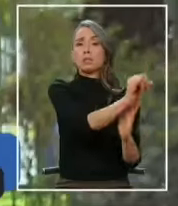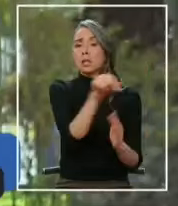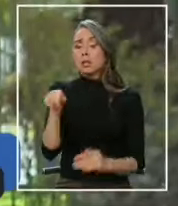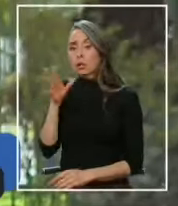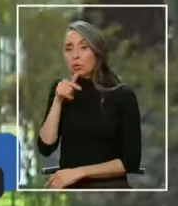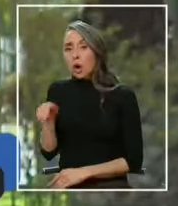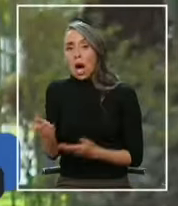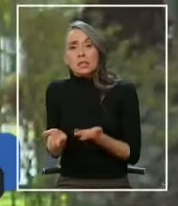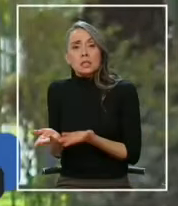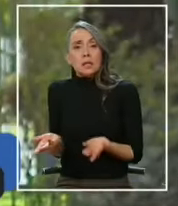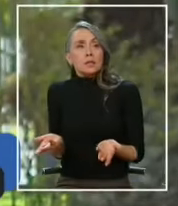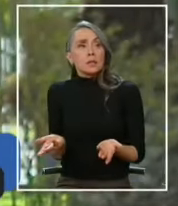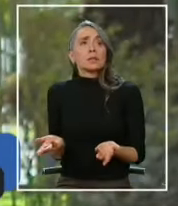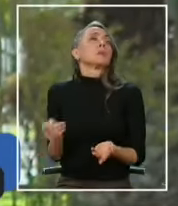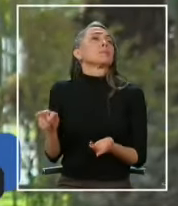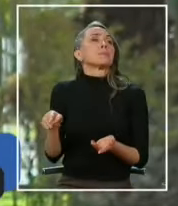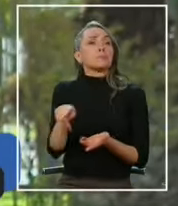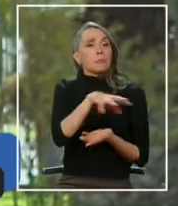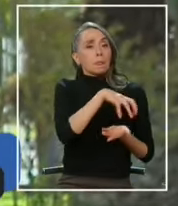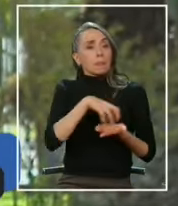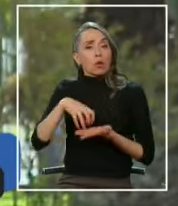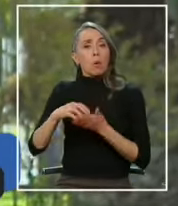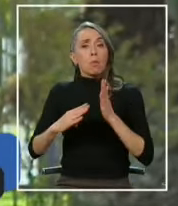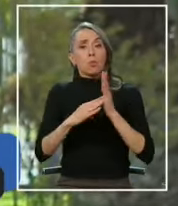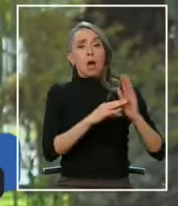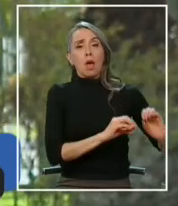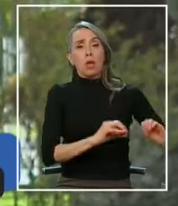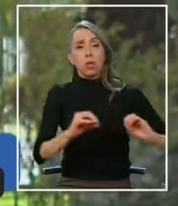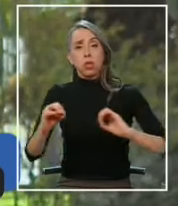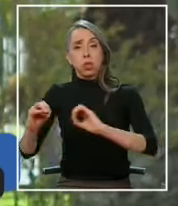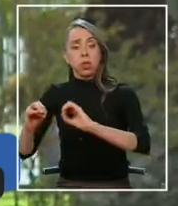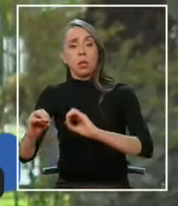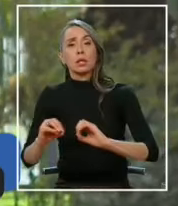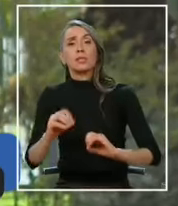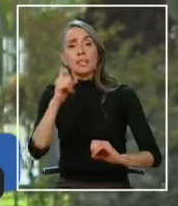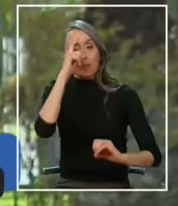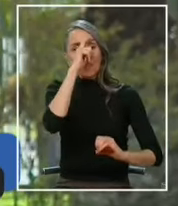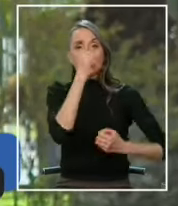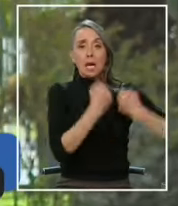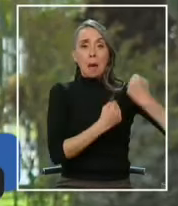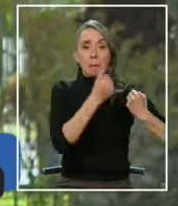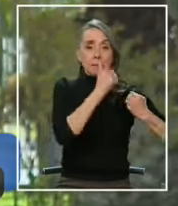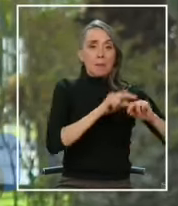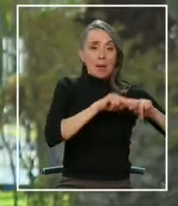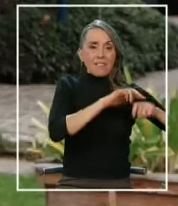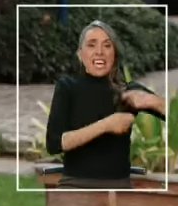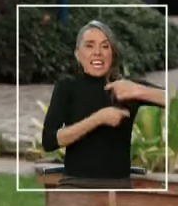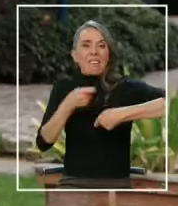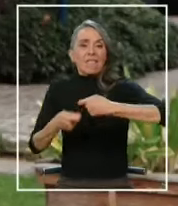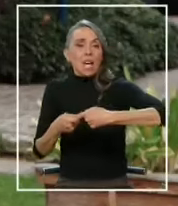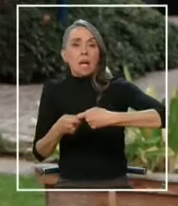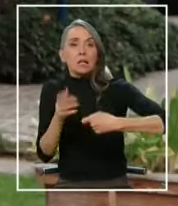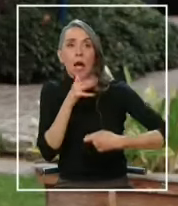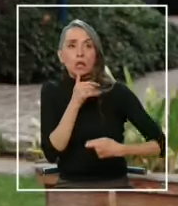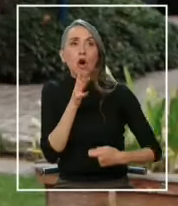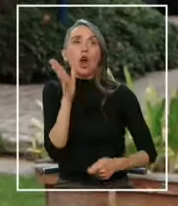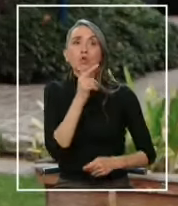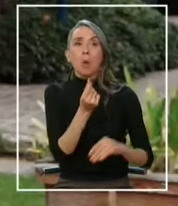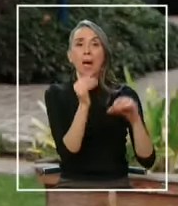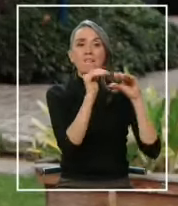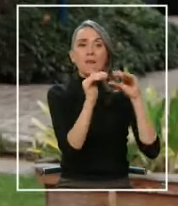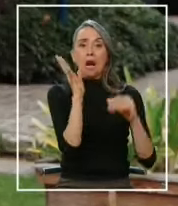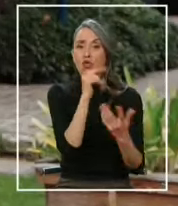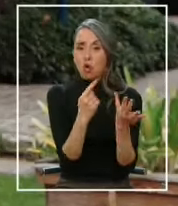que son comunas que han sido postergadas, que ha costado mucho que la inversión privada pueda llegar. Hay carencias de